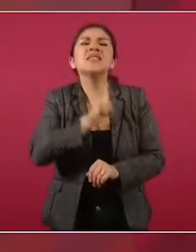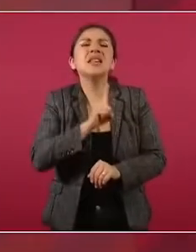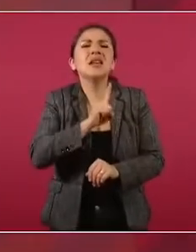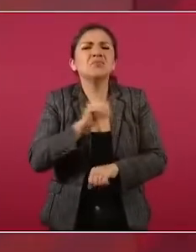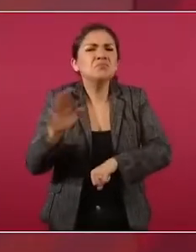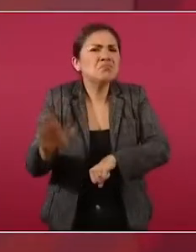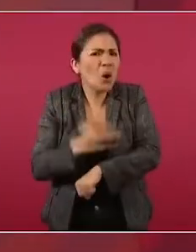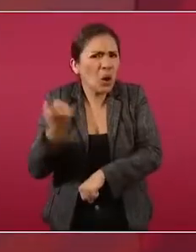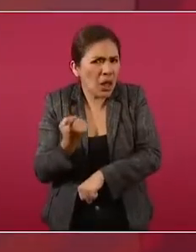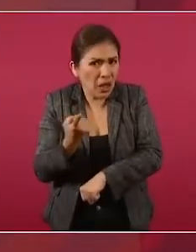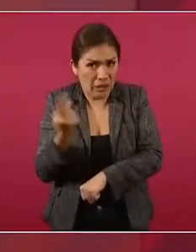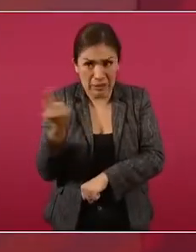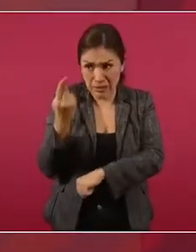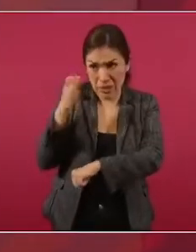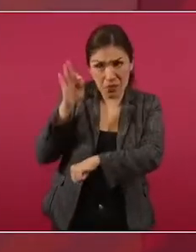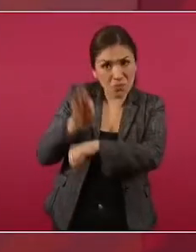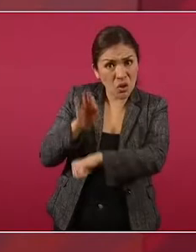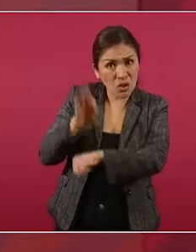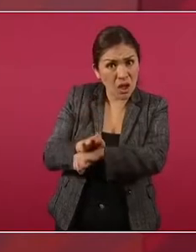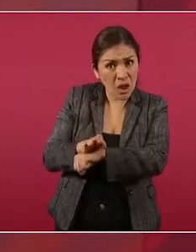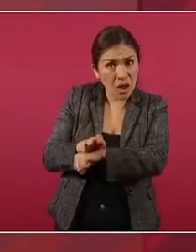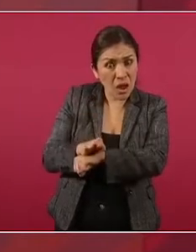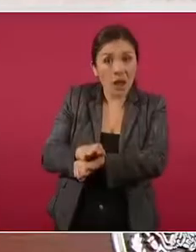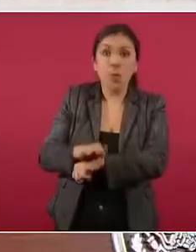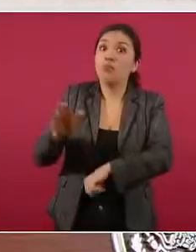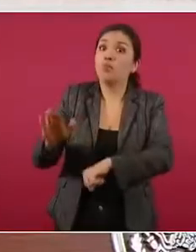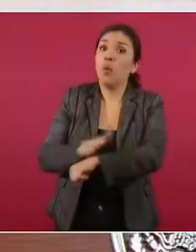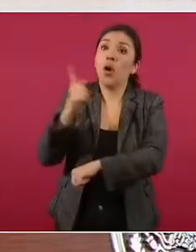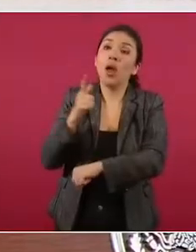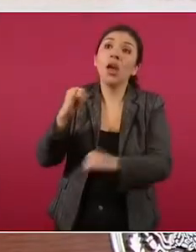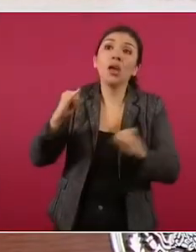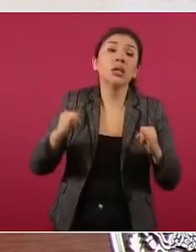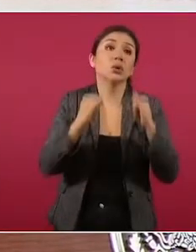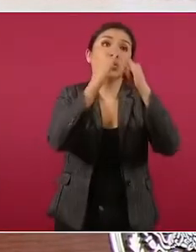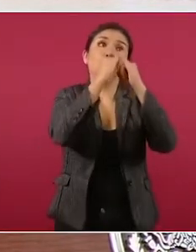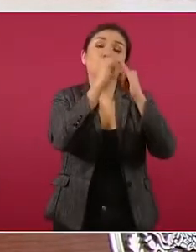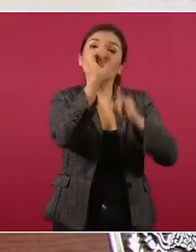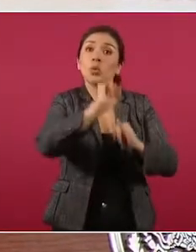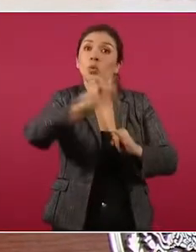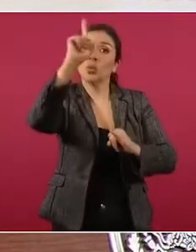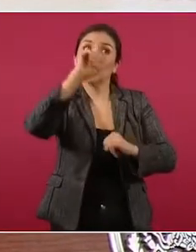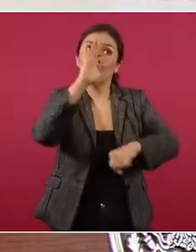supuestamente para proteger el prestigio de las instituciones?